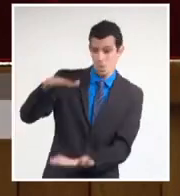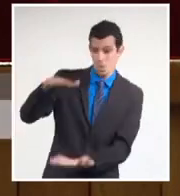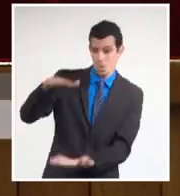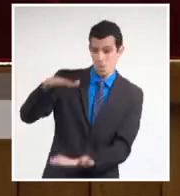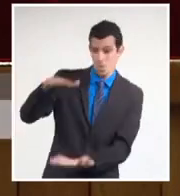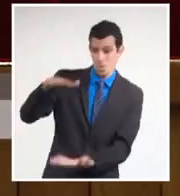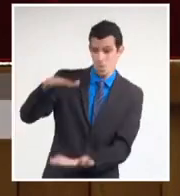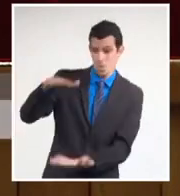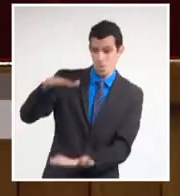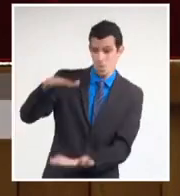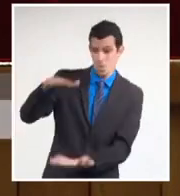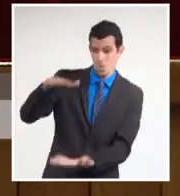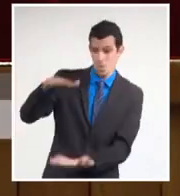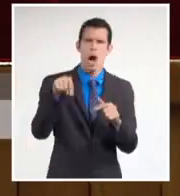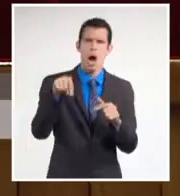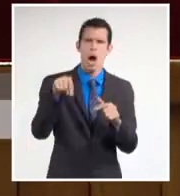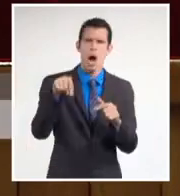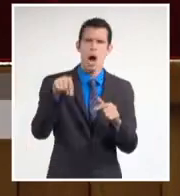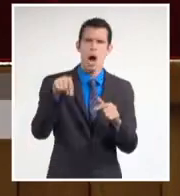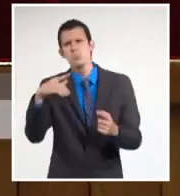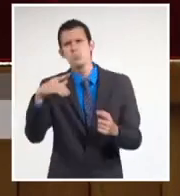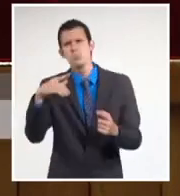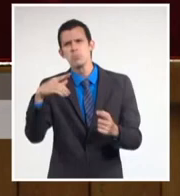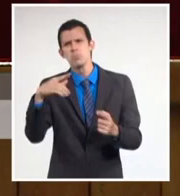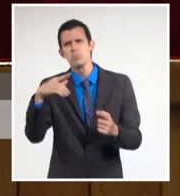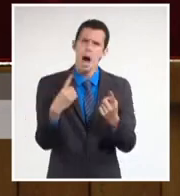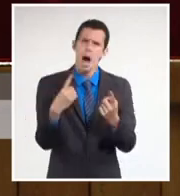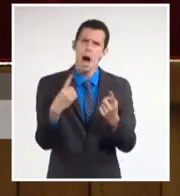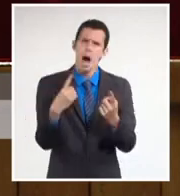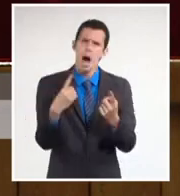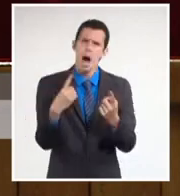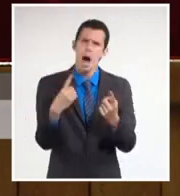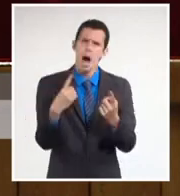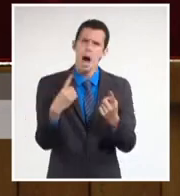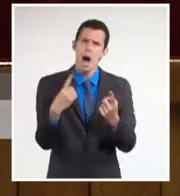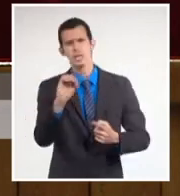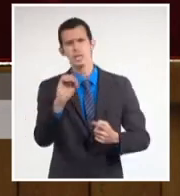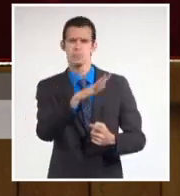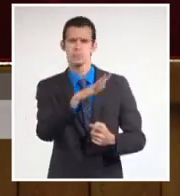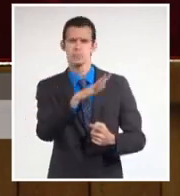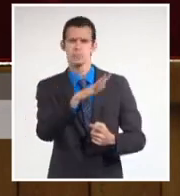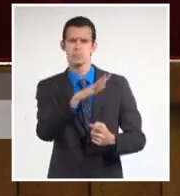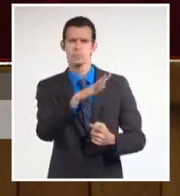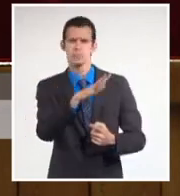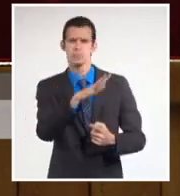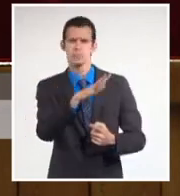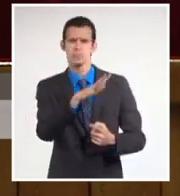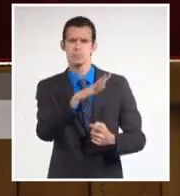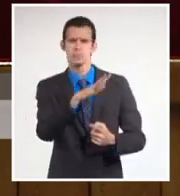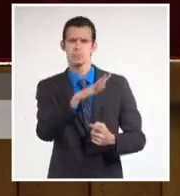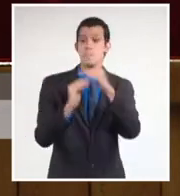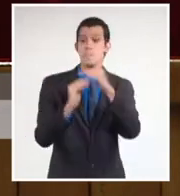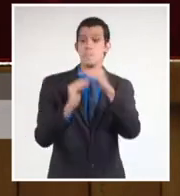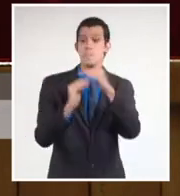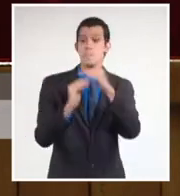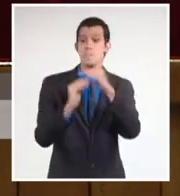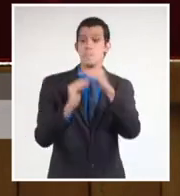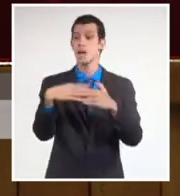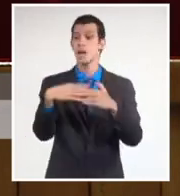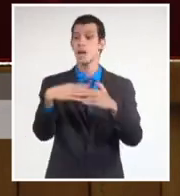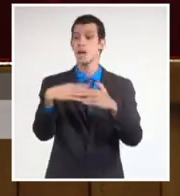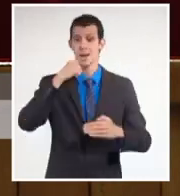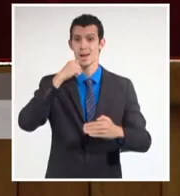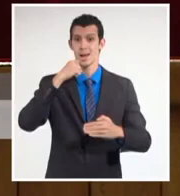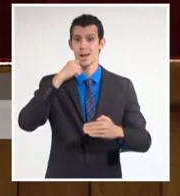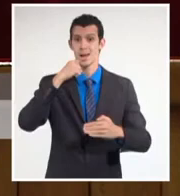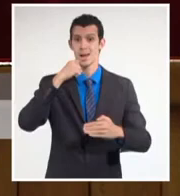poquitico. Pero está más de $20 por encima un barril que cuando calculamos esa tarifa. Nosotros no hemos llevado ese costo, ese